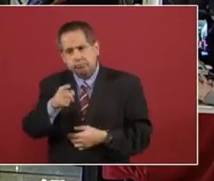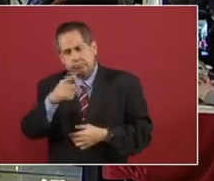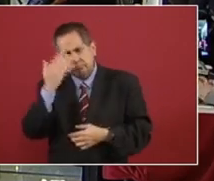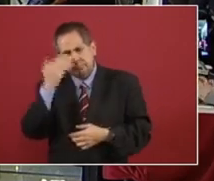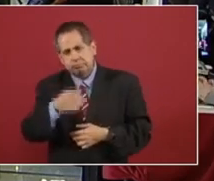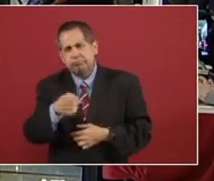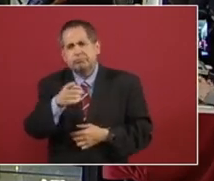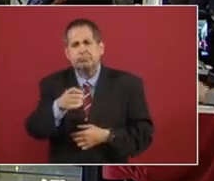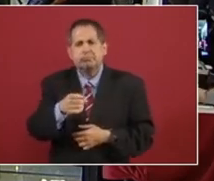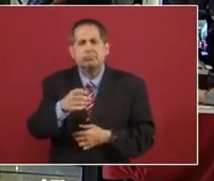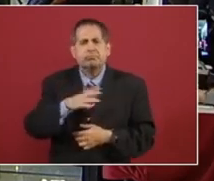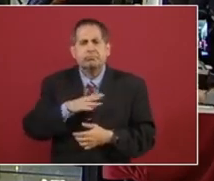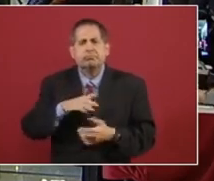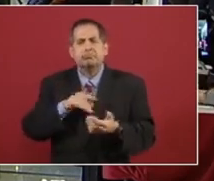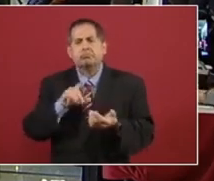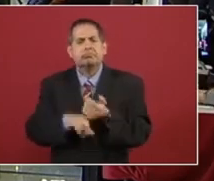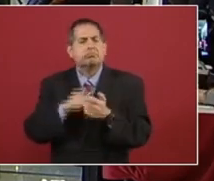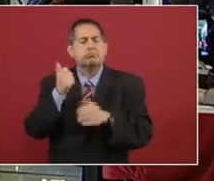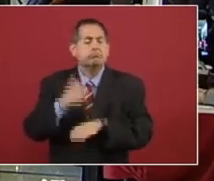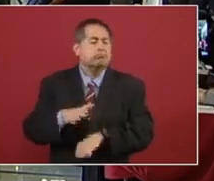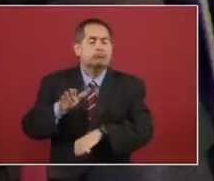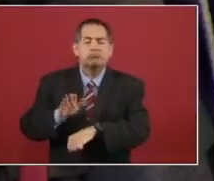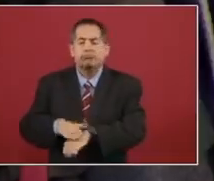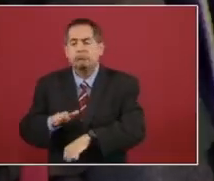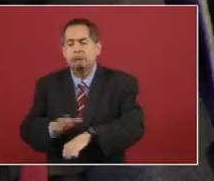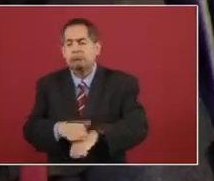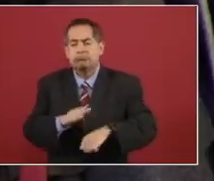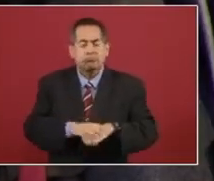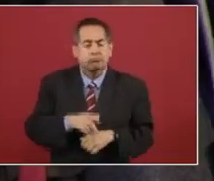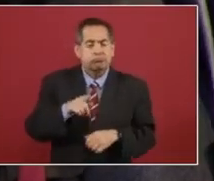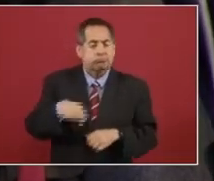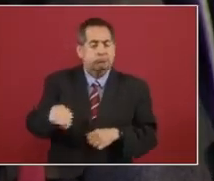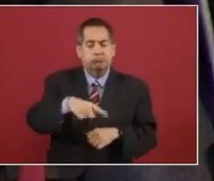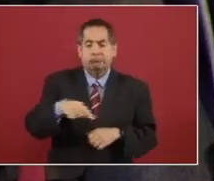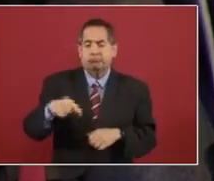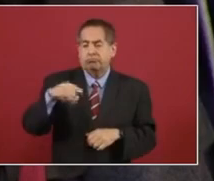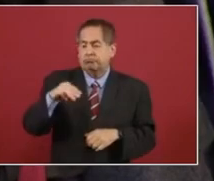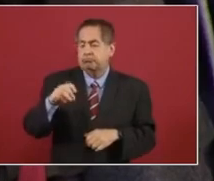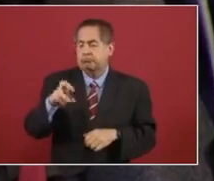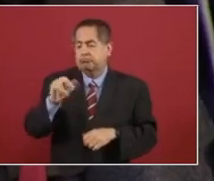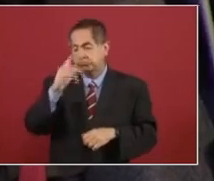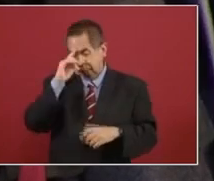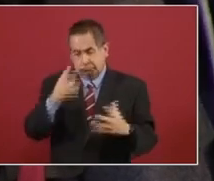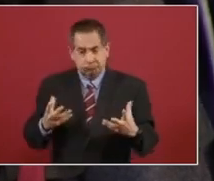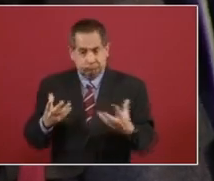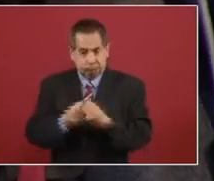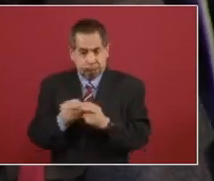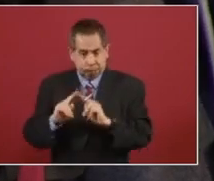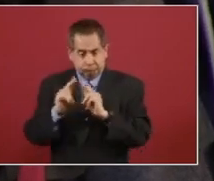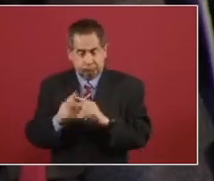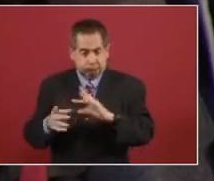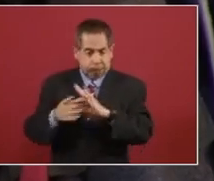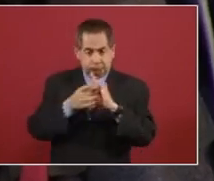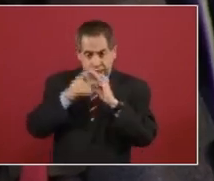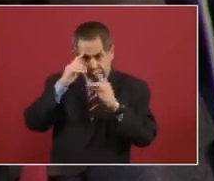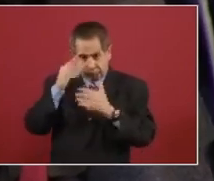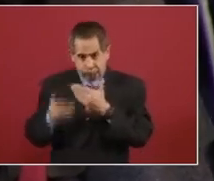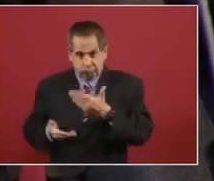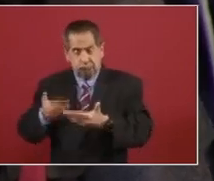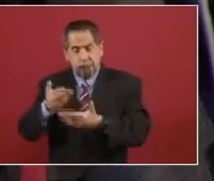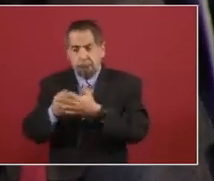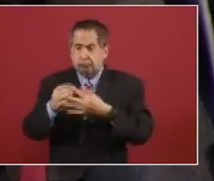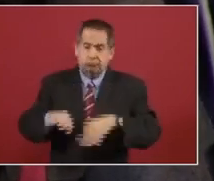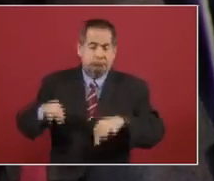usted haría un llamado precisamente a la unidad para que se ponga por